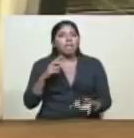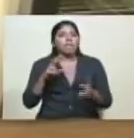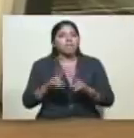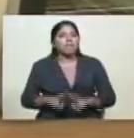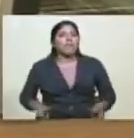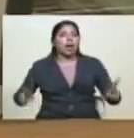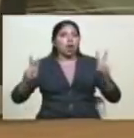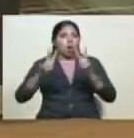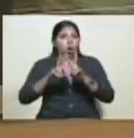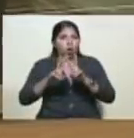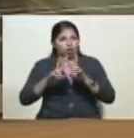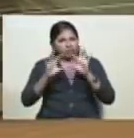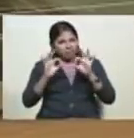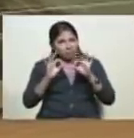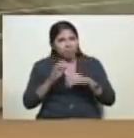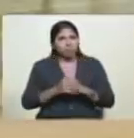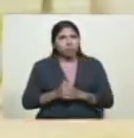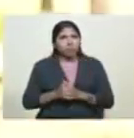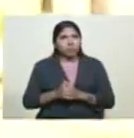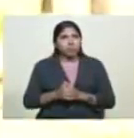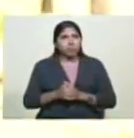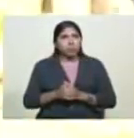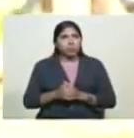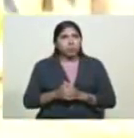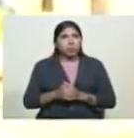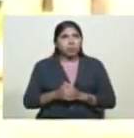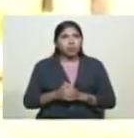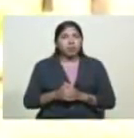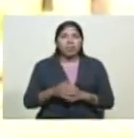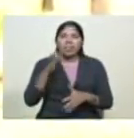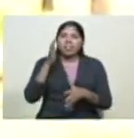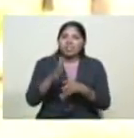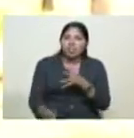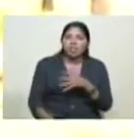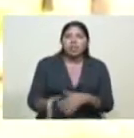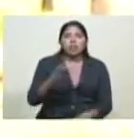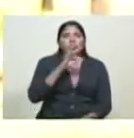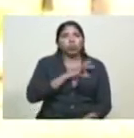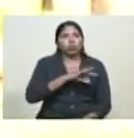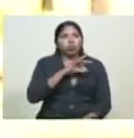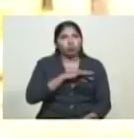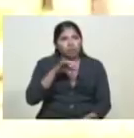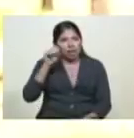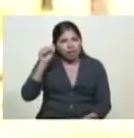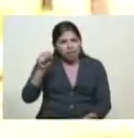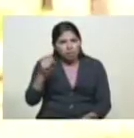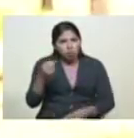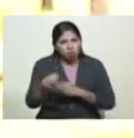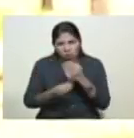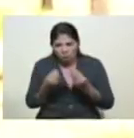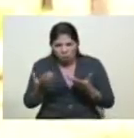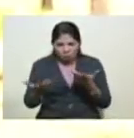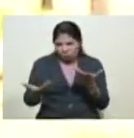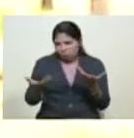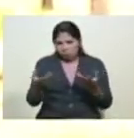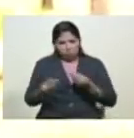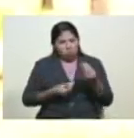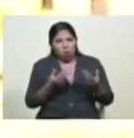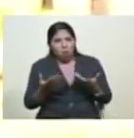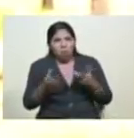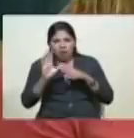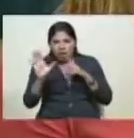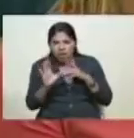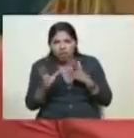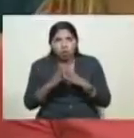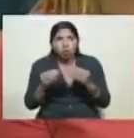sociedad. Si alguien quiere saber qué significa el socialismo o cómo se expresa el socialismo, vengan